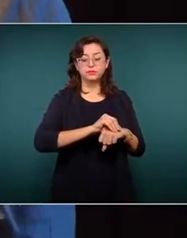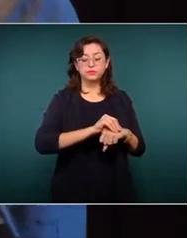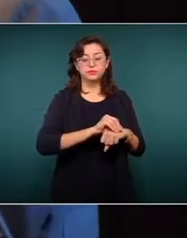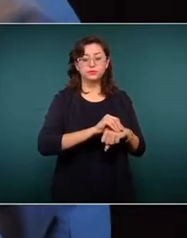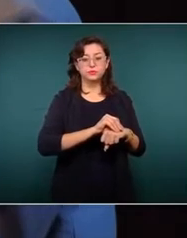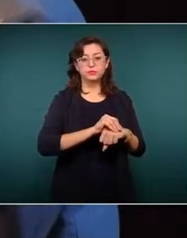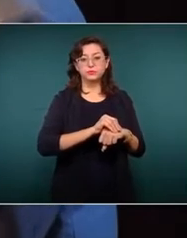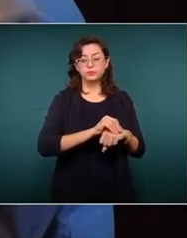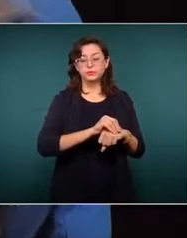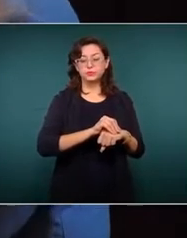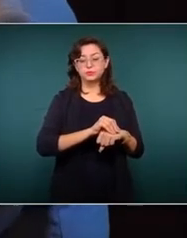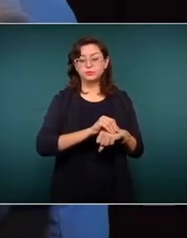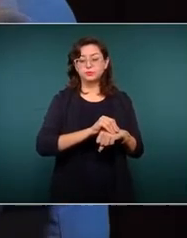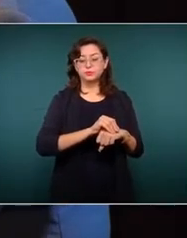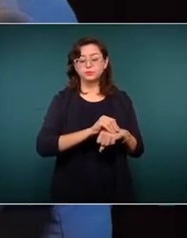a